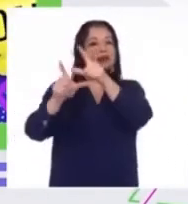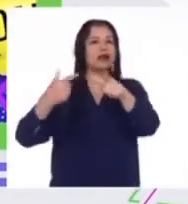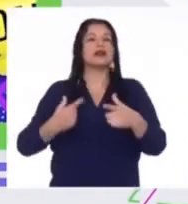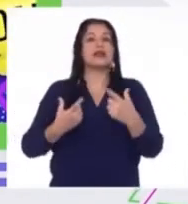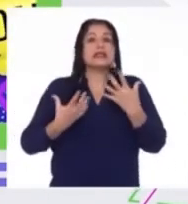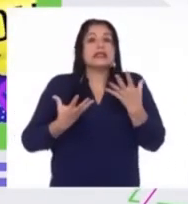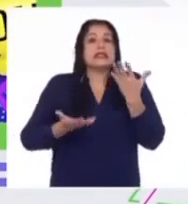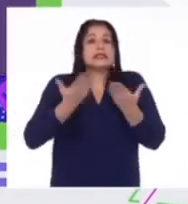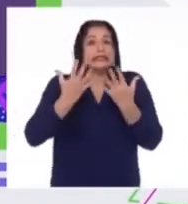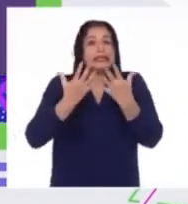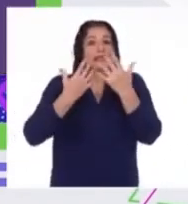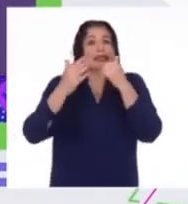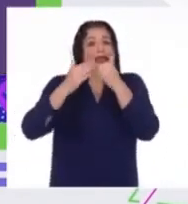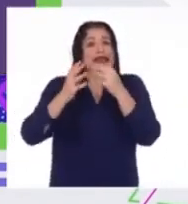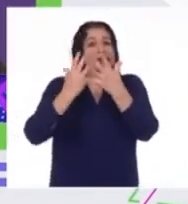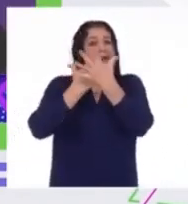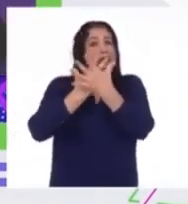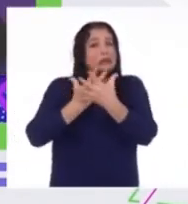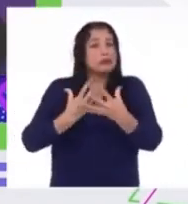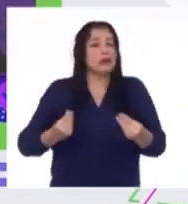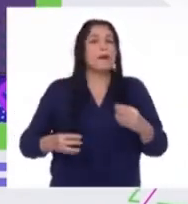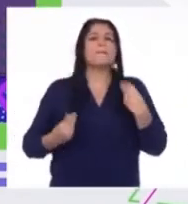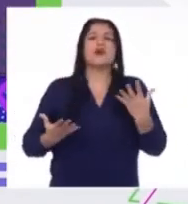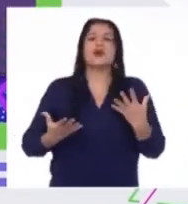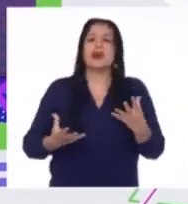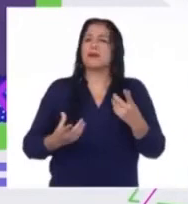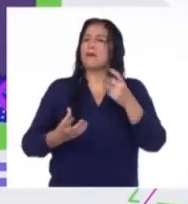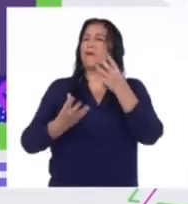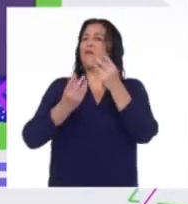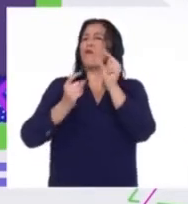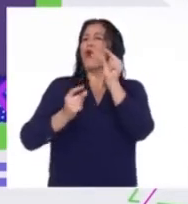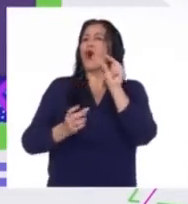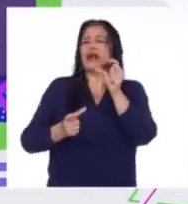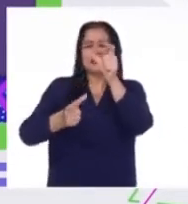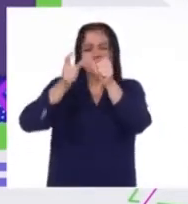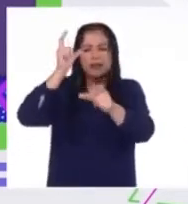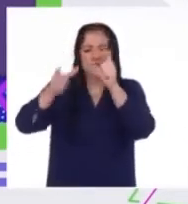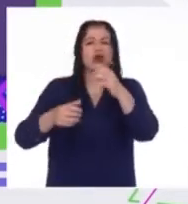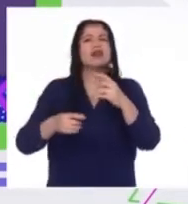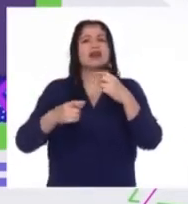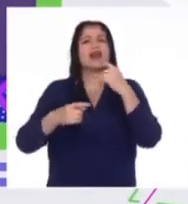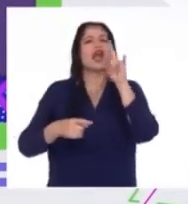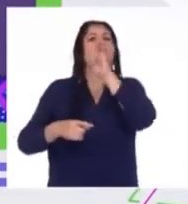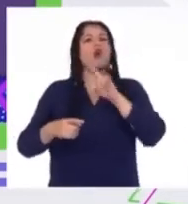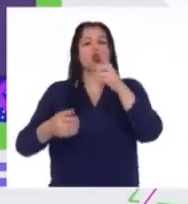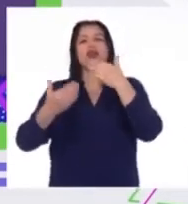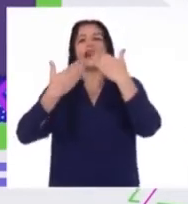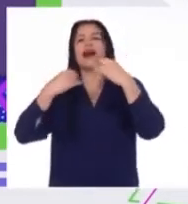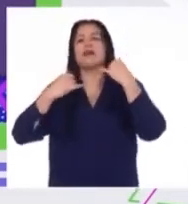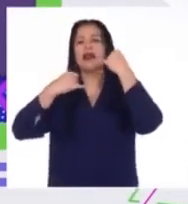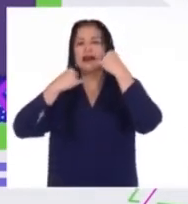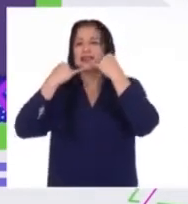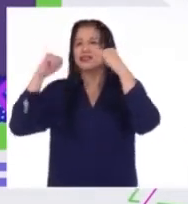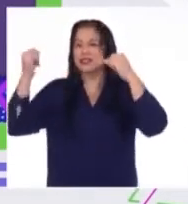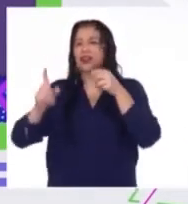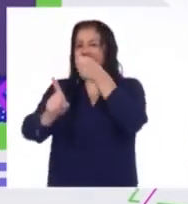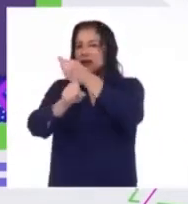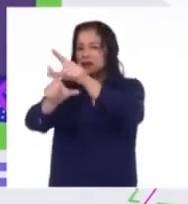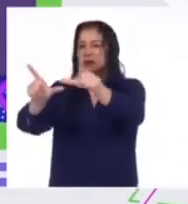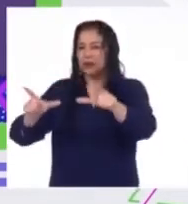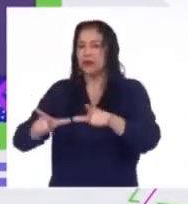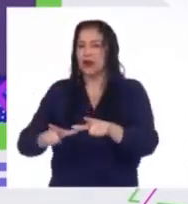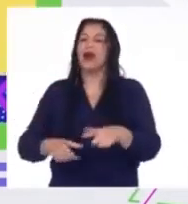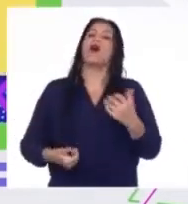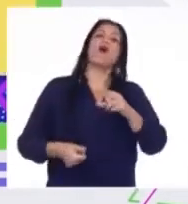peligro de extinción. Pues van quedando muy pocas personas que usen estos idiomas nativos.